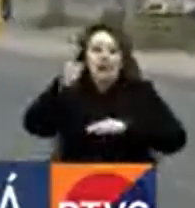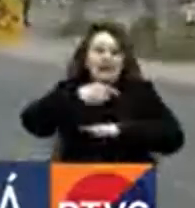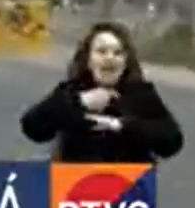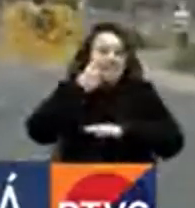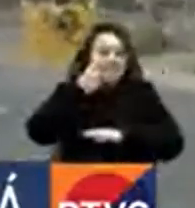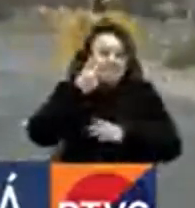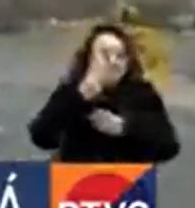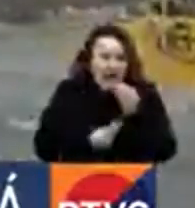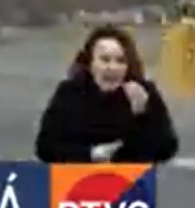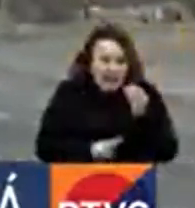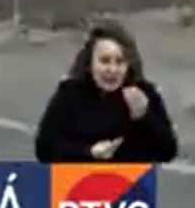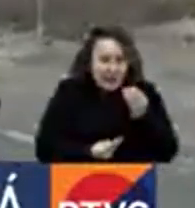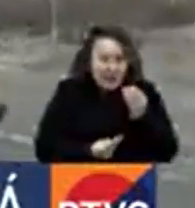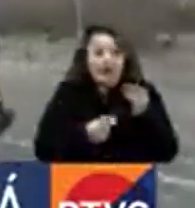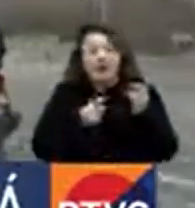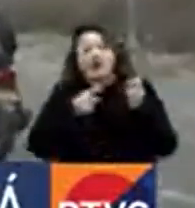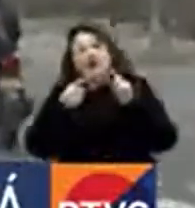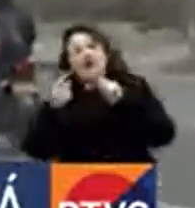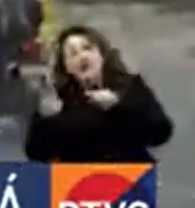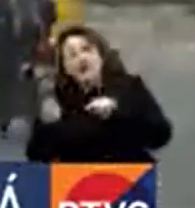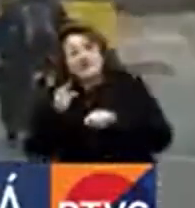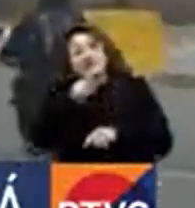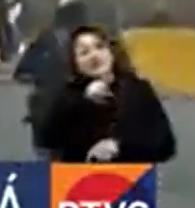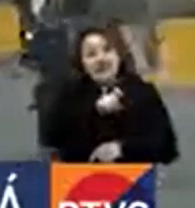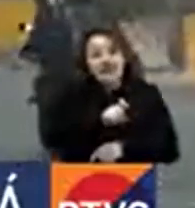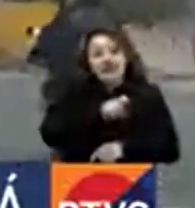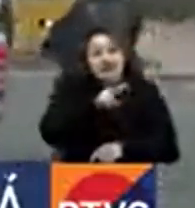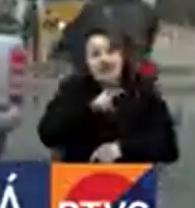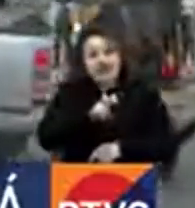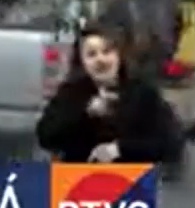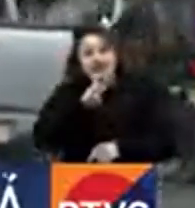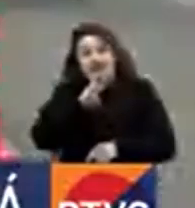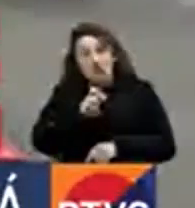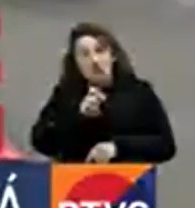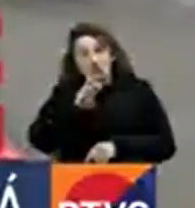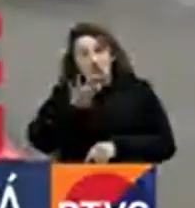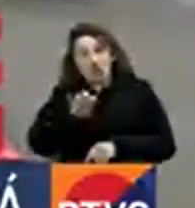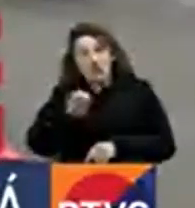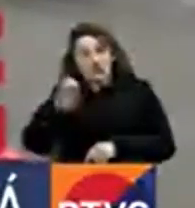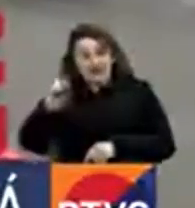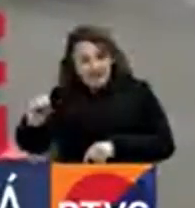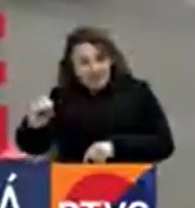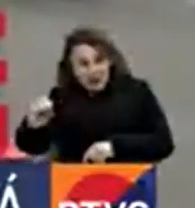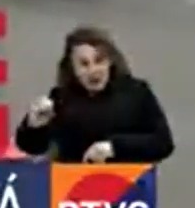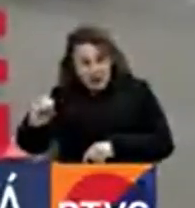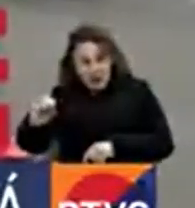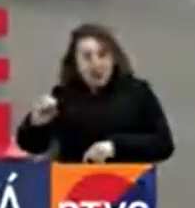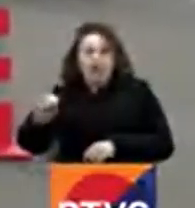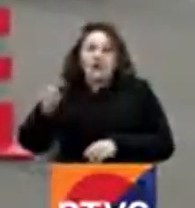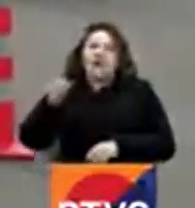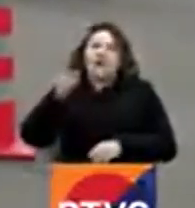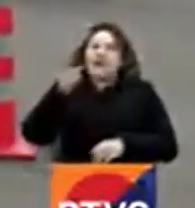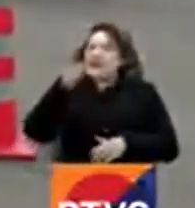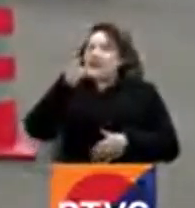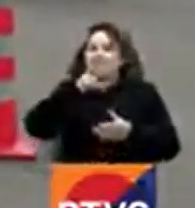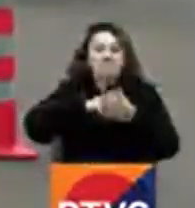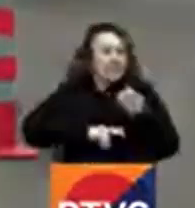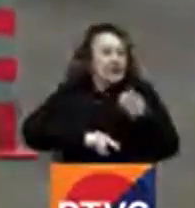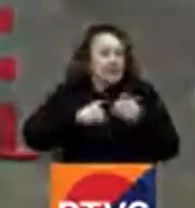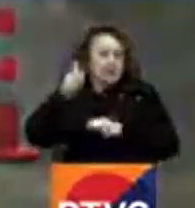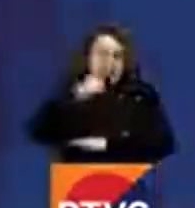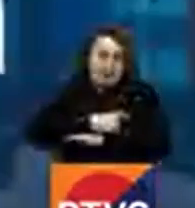mientras que los terminados en 6, 7, 8, 9 y 0 tendrán restricción los días impares.